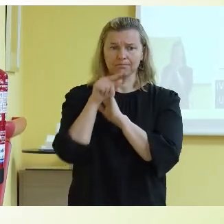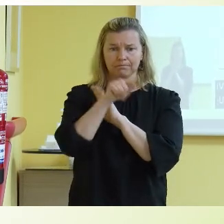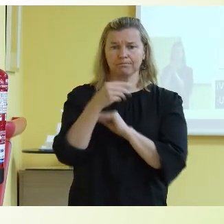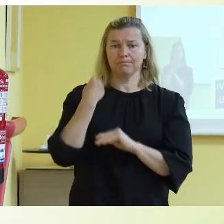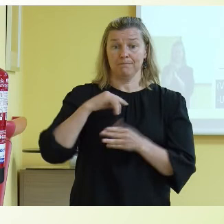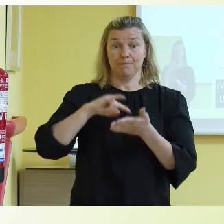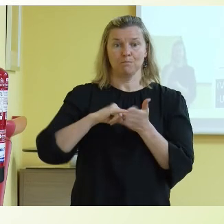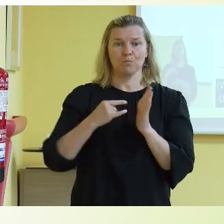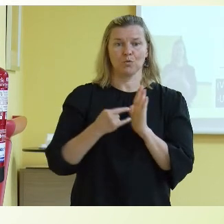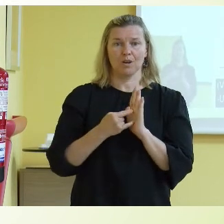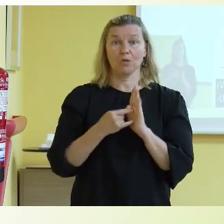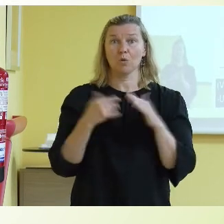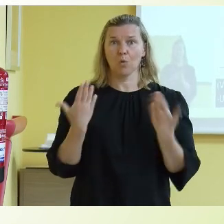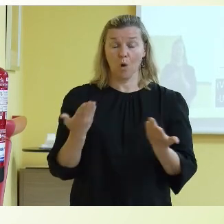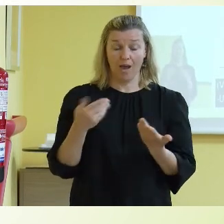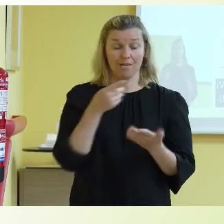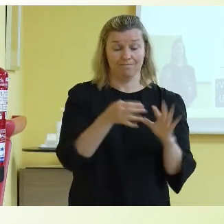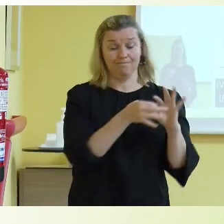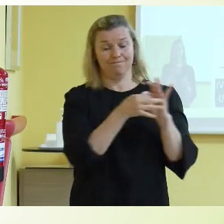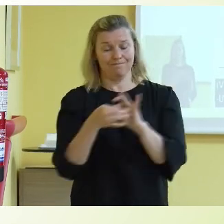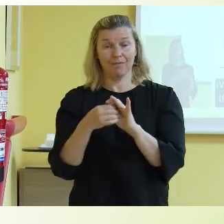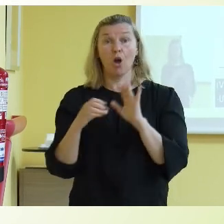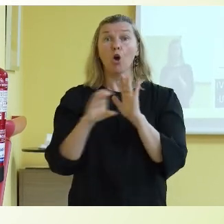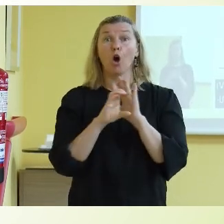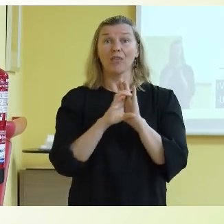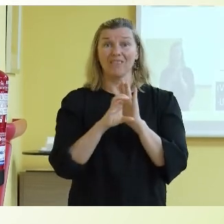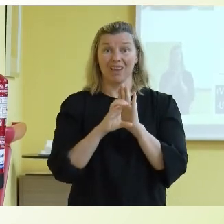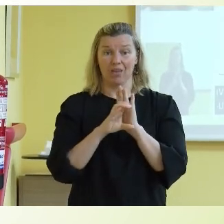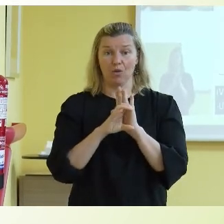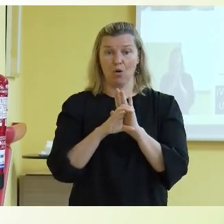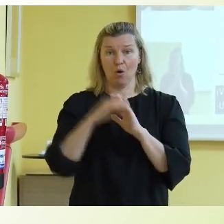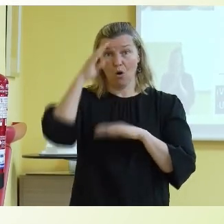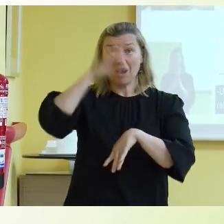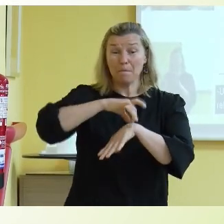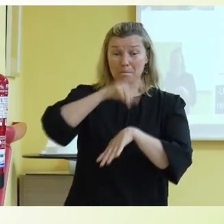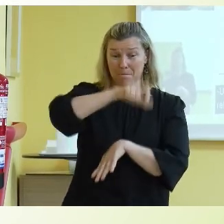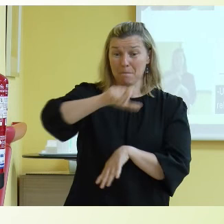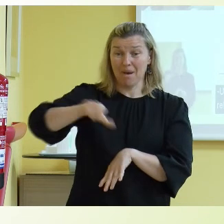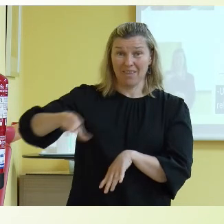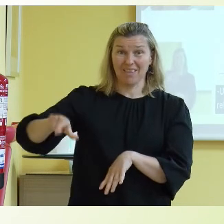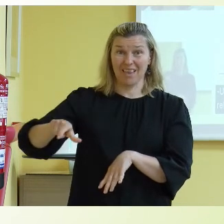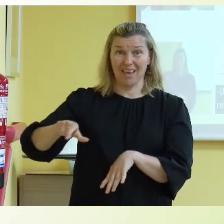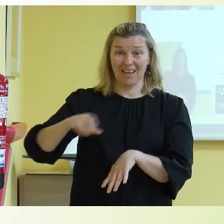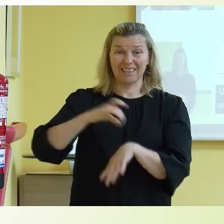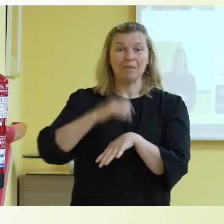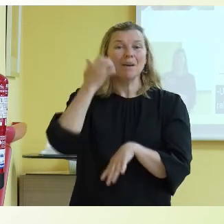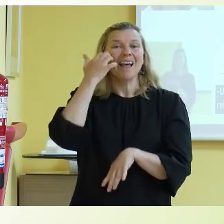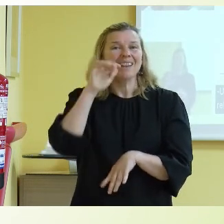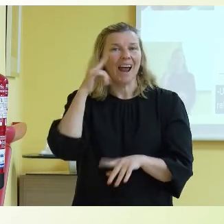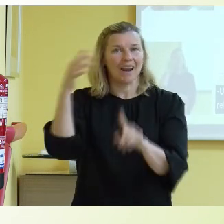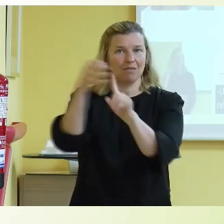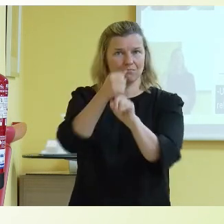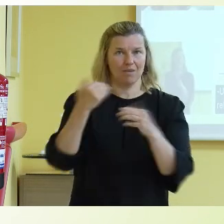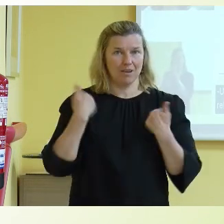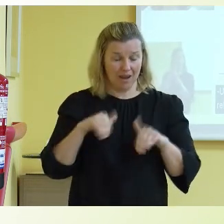mismo proyecto está relacionado con la codificación de los pacientes con una enfermedad rara no diagnosticada. Para el abordaje de la